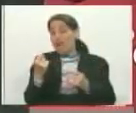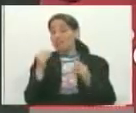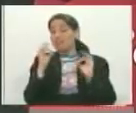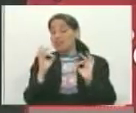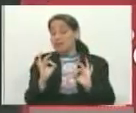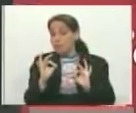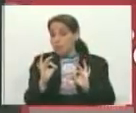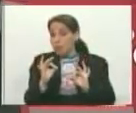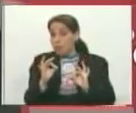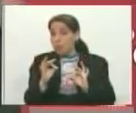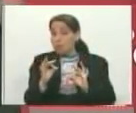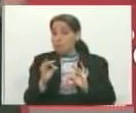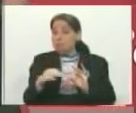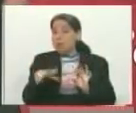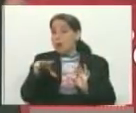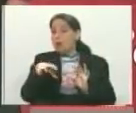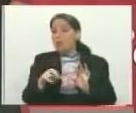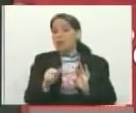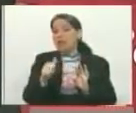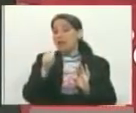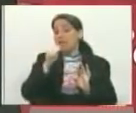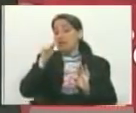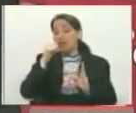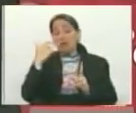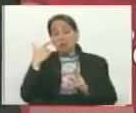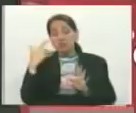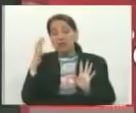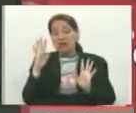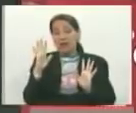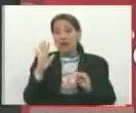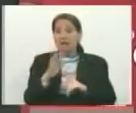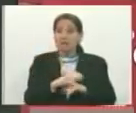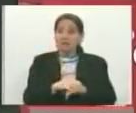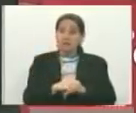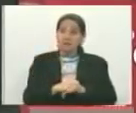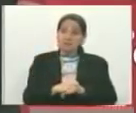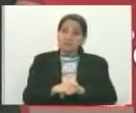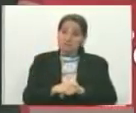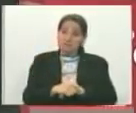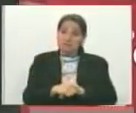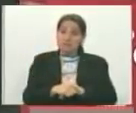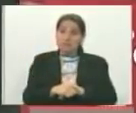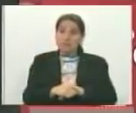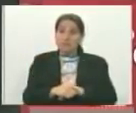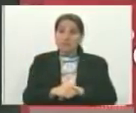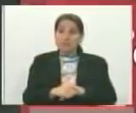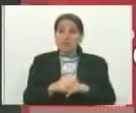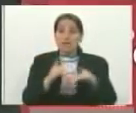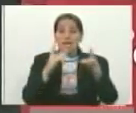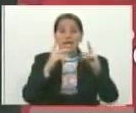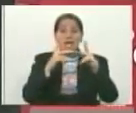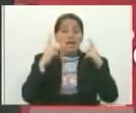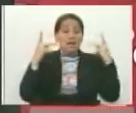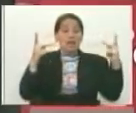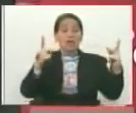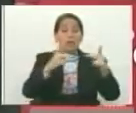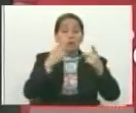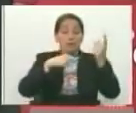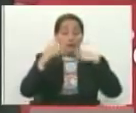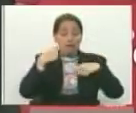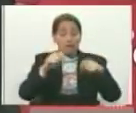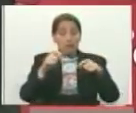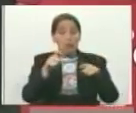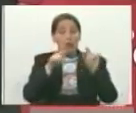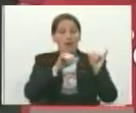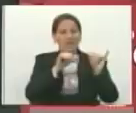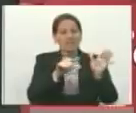Palo fresco, sí. Cargaba ahí. Para comprar refresco, me imagino que en el kiosquito que está frente del CEN de Acción